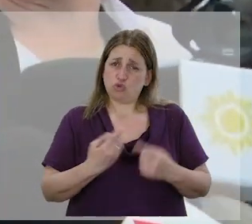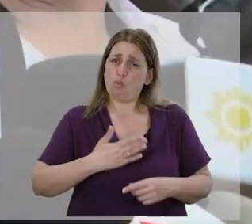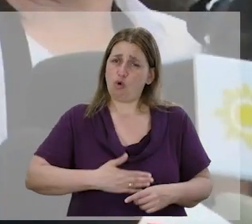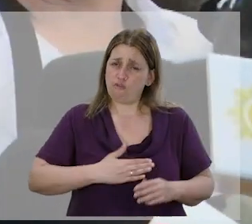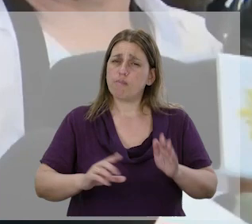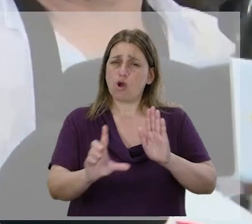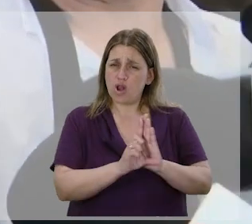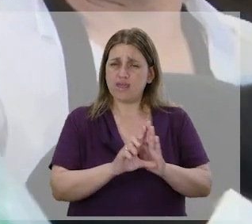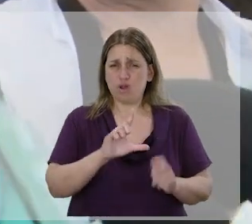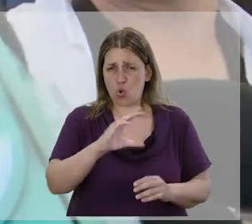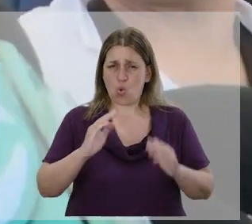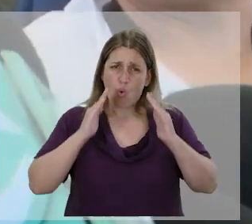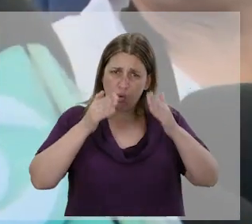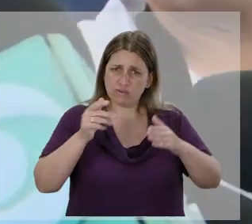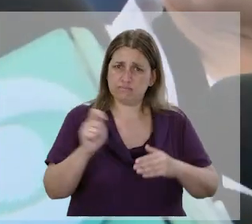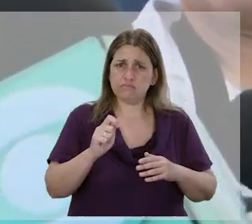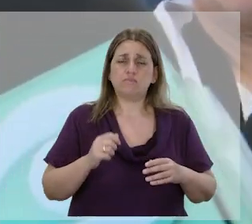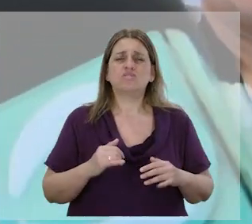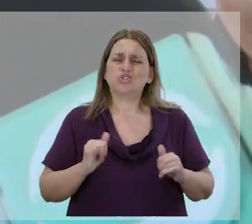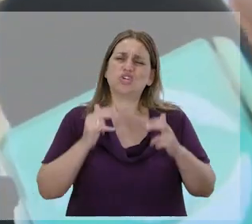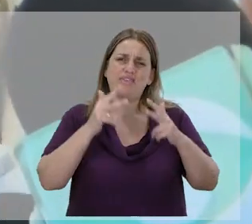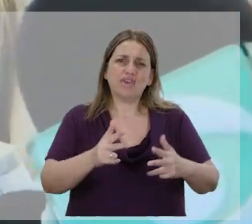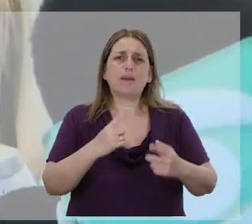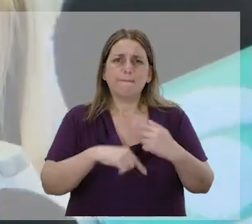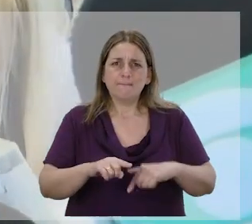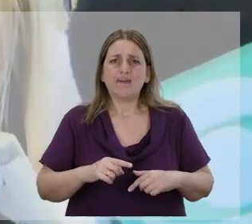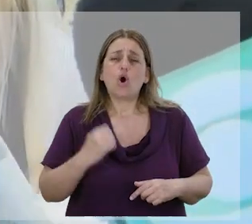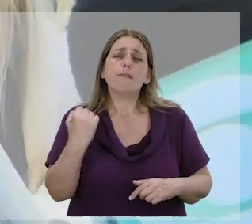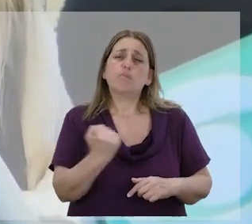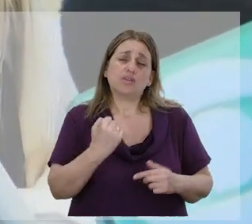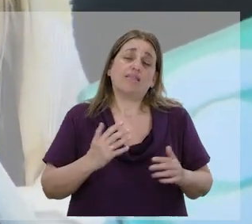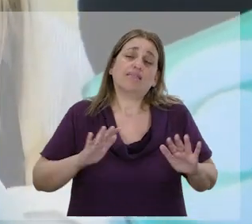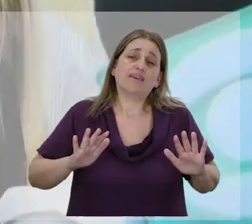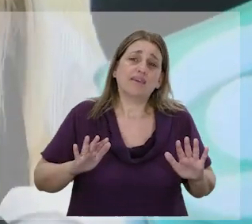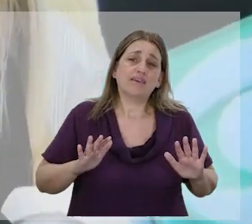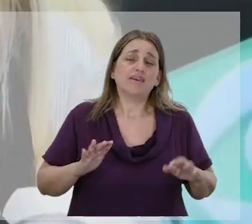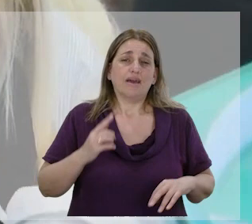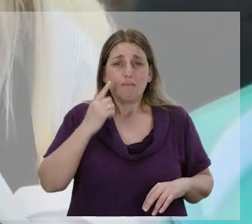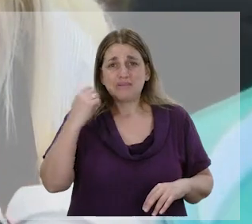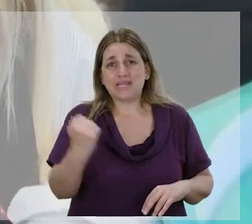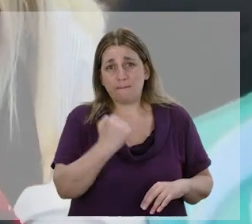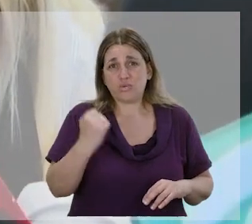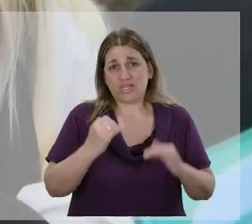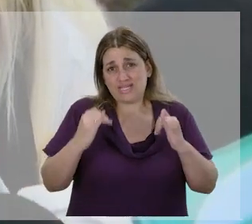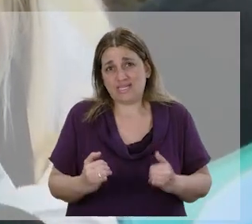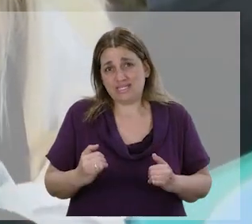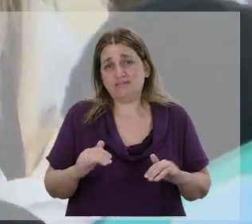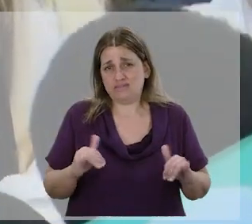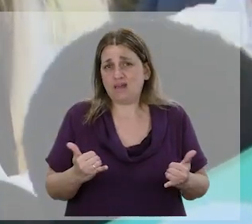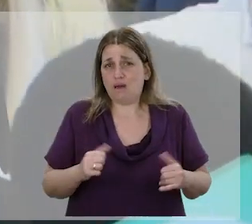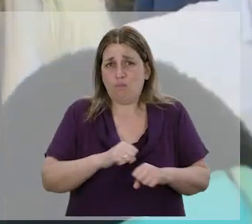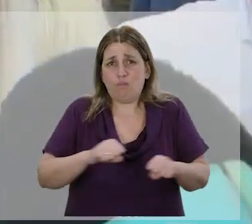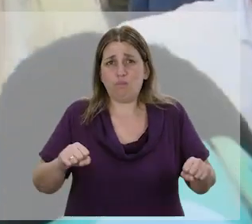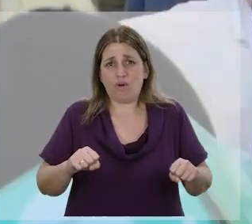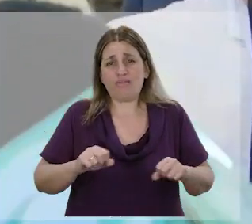Básicamente estamos conformes con la ley por varias razones. Esto ya lo he dicho, pero me parece... ¿Estás bien ahí?